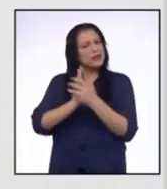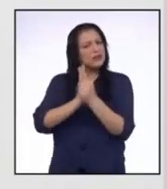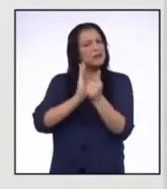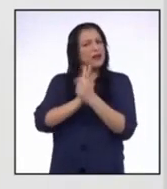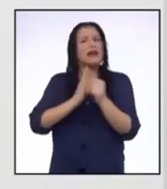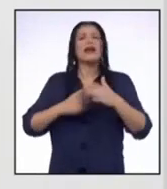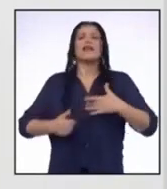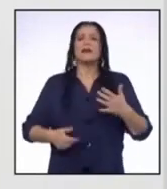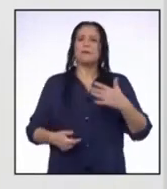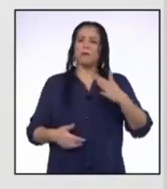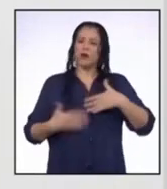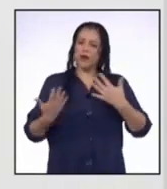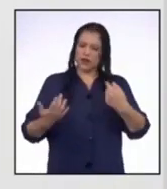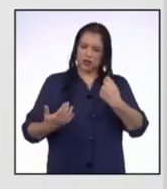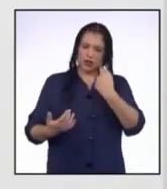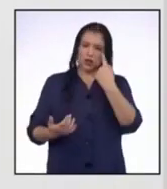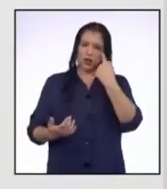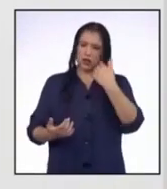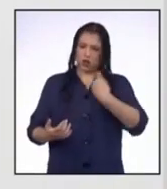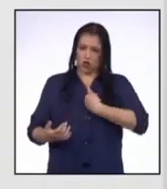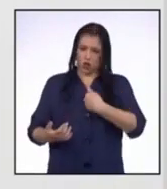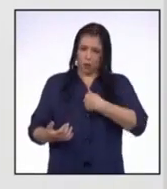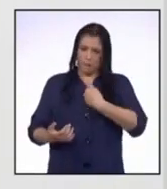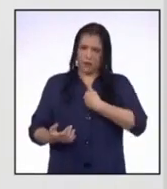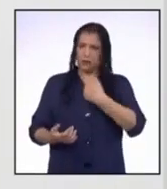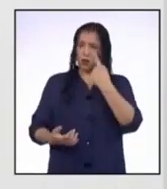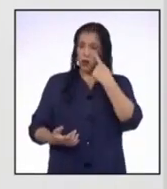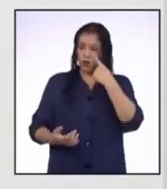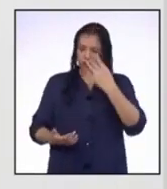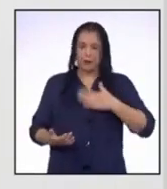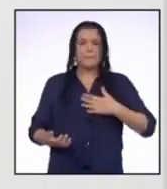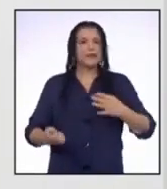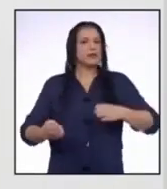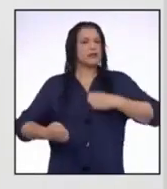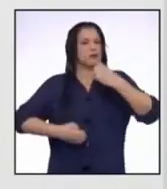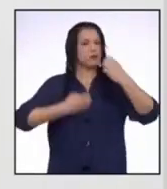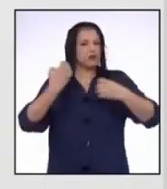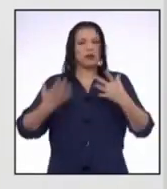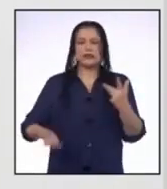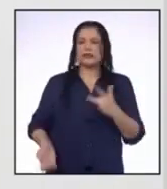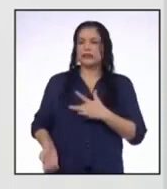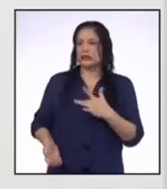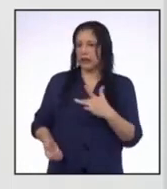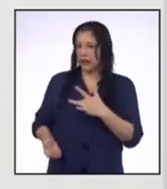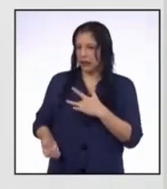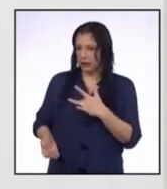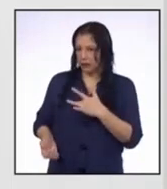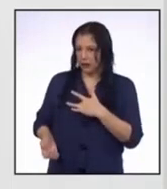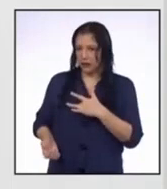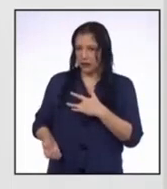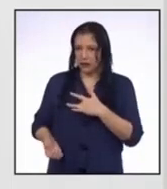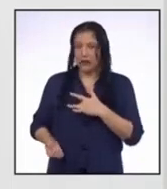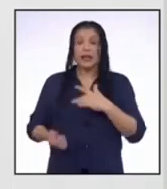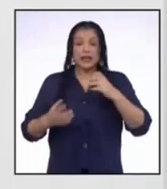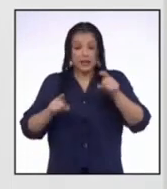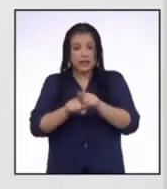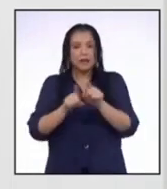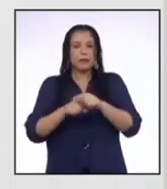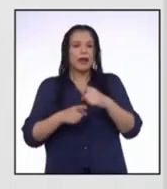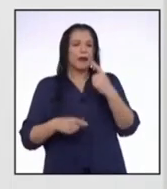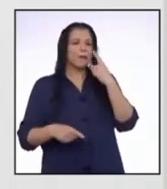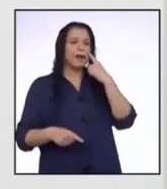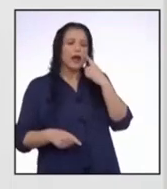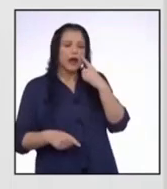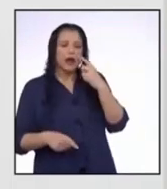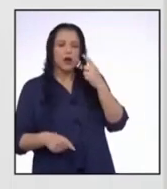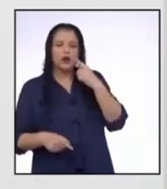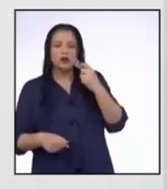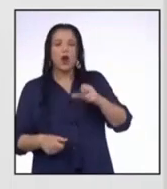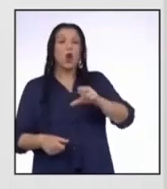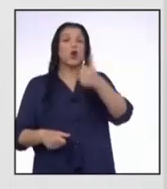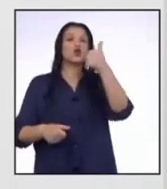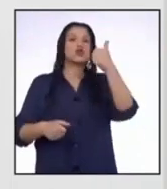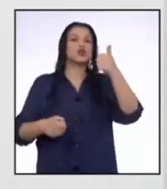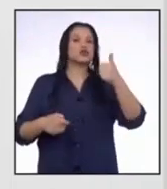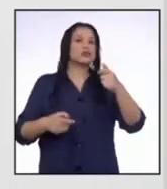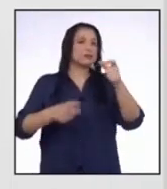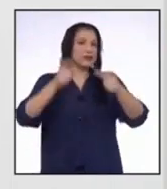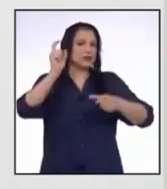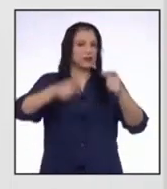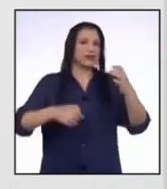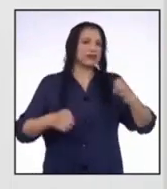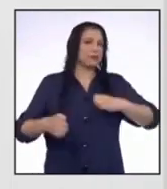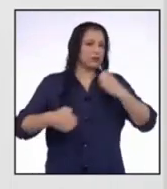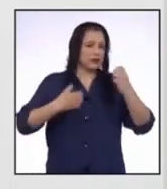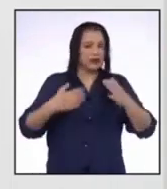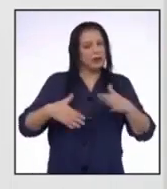reconocer nuestras propias emociones o sentimientos y los de los demás, de motivar y